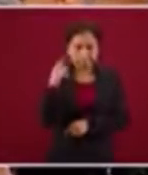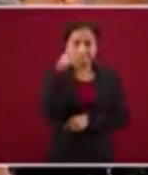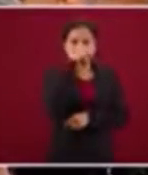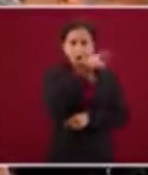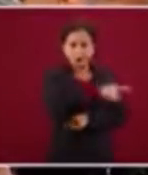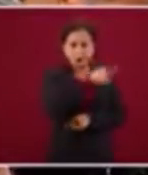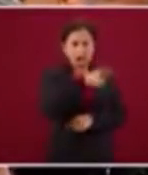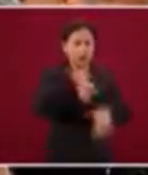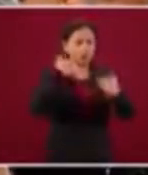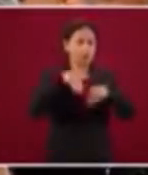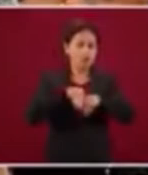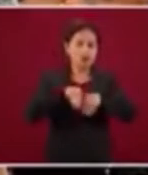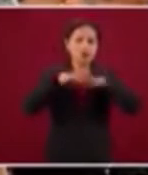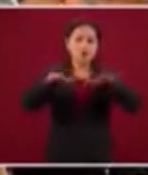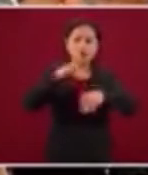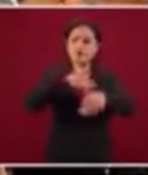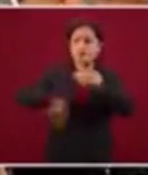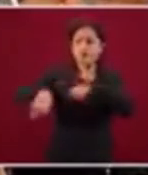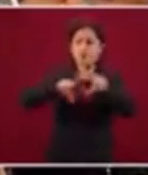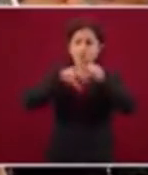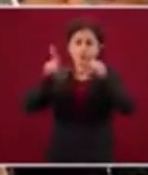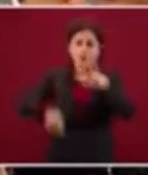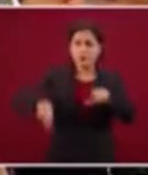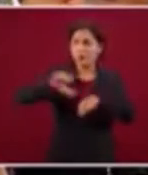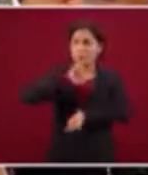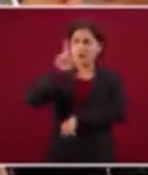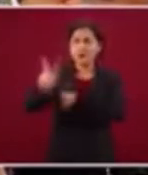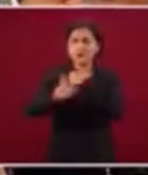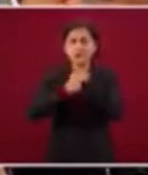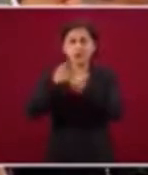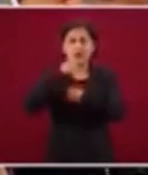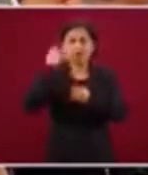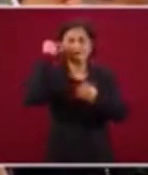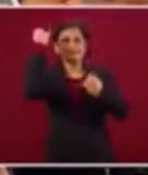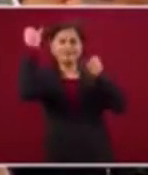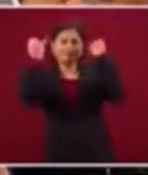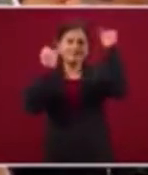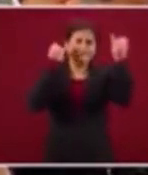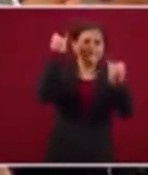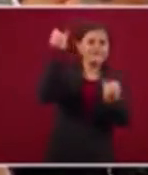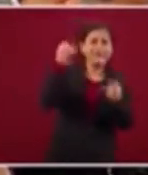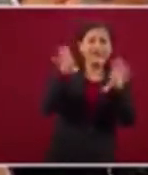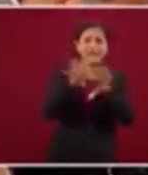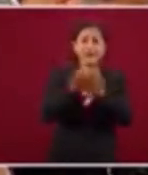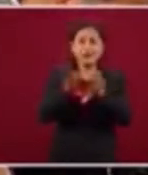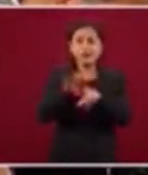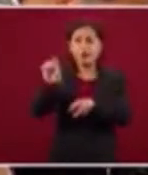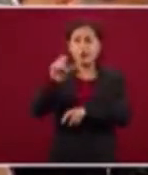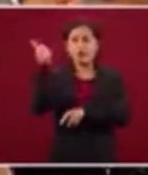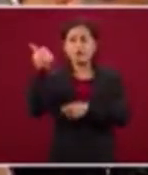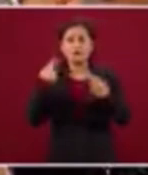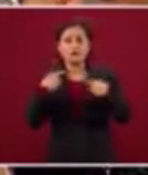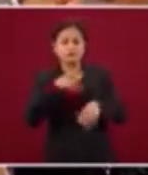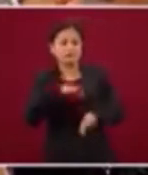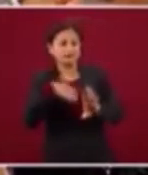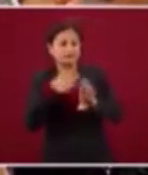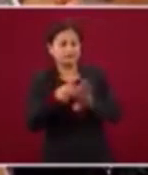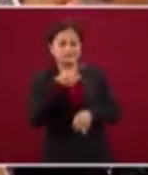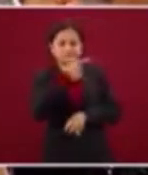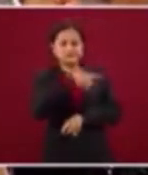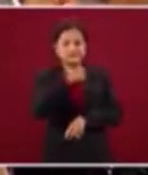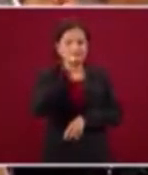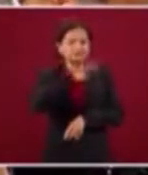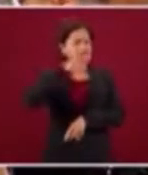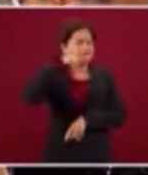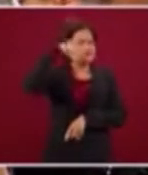el país entero y en el extranjero, The Guardian, todo lo criticado, que es un momento desesperado, que se va de la realidad. Hay fosas clandestinas,